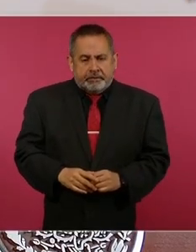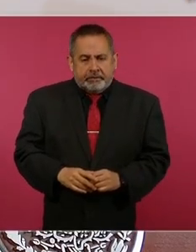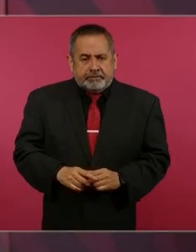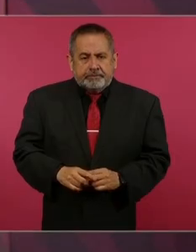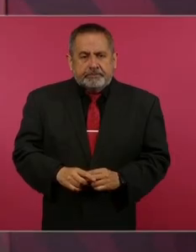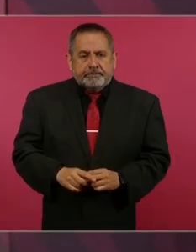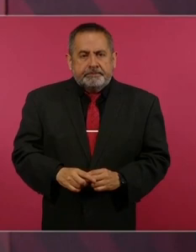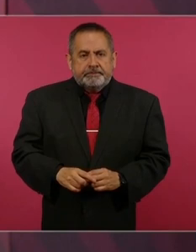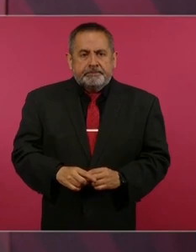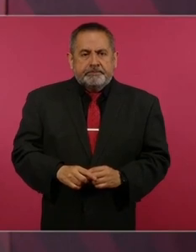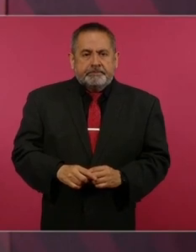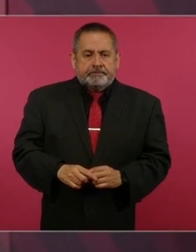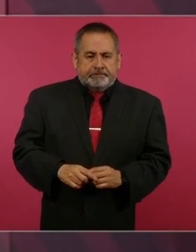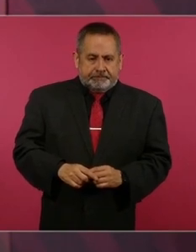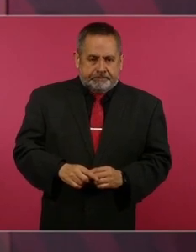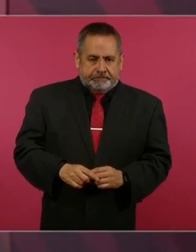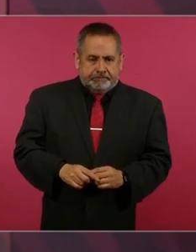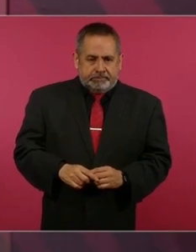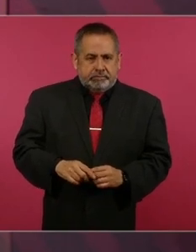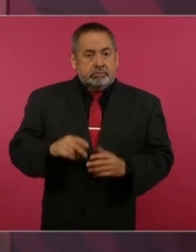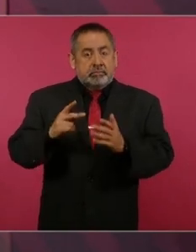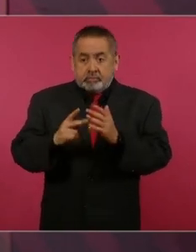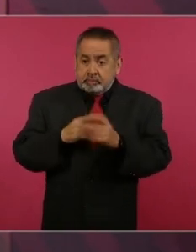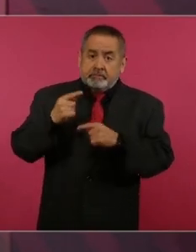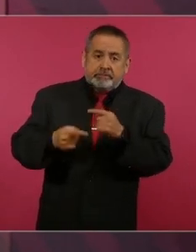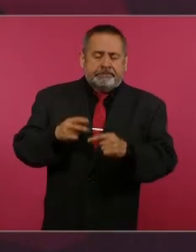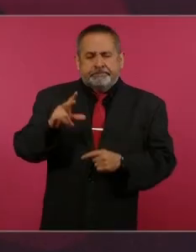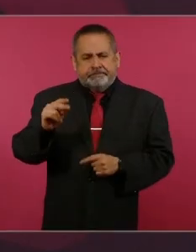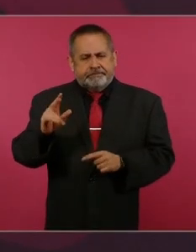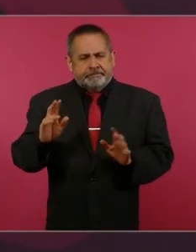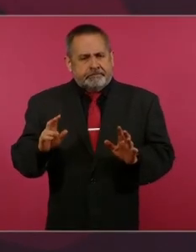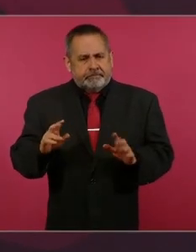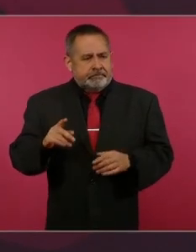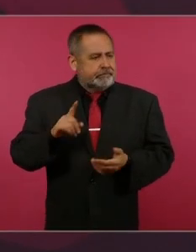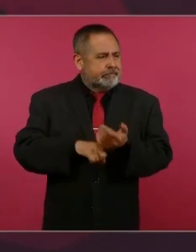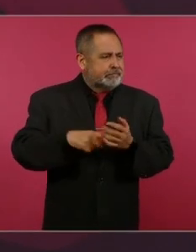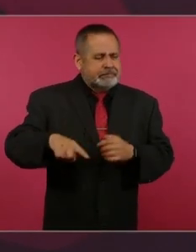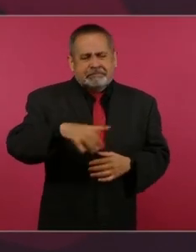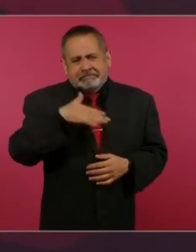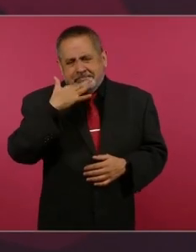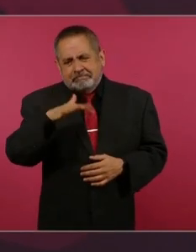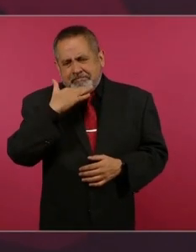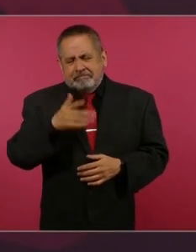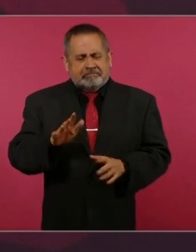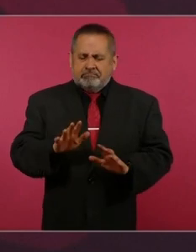no se repita el que los corruptos